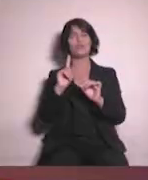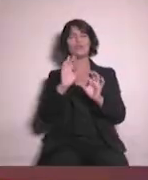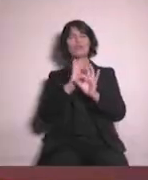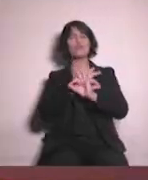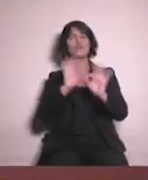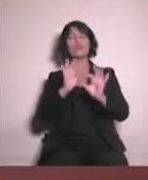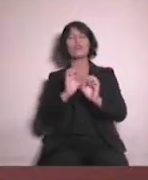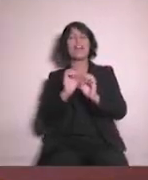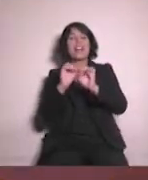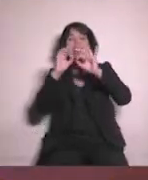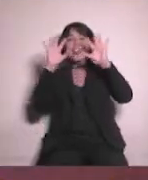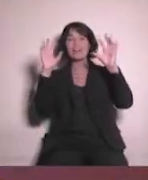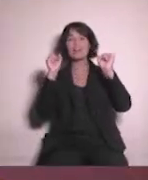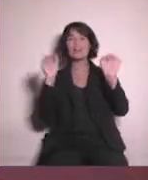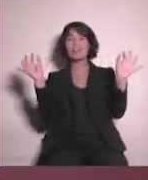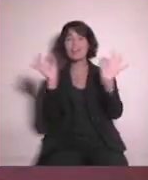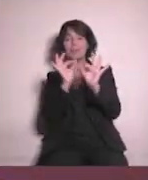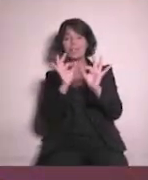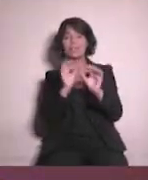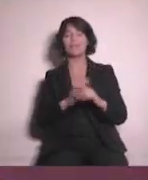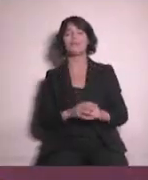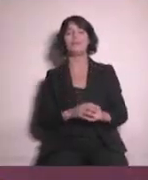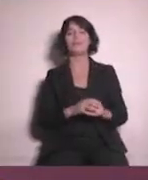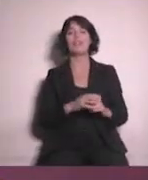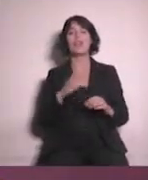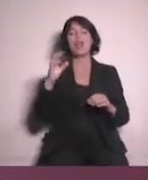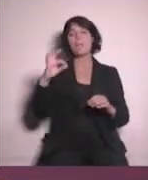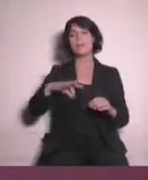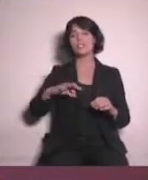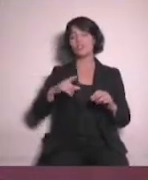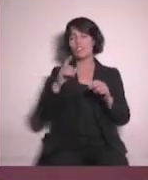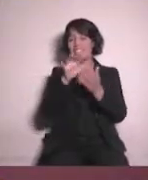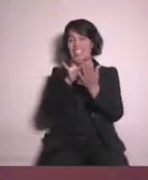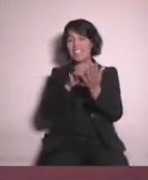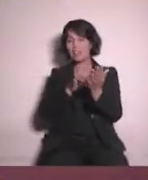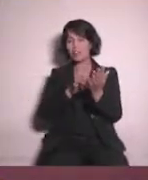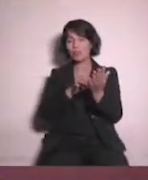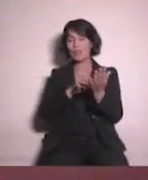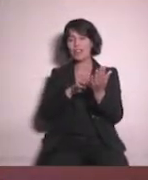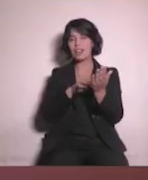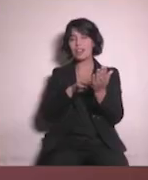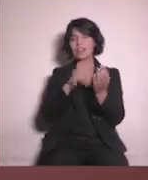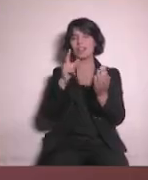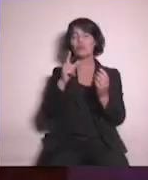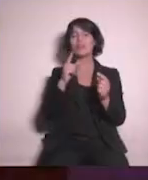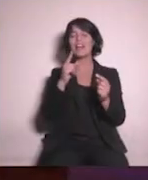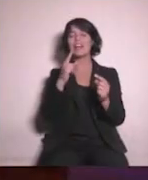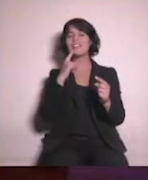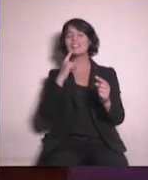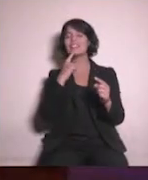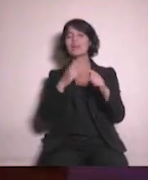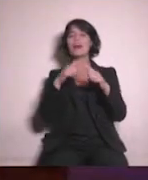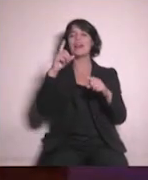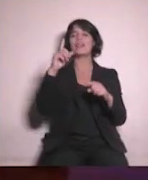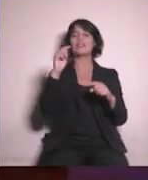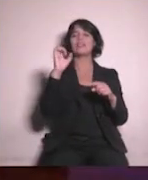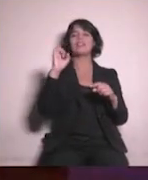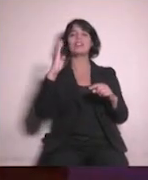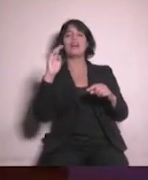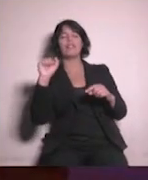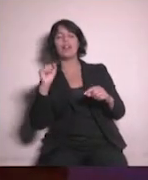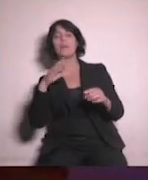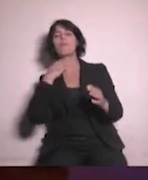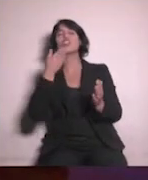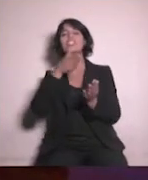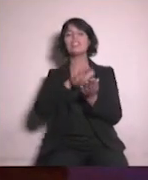para poder explicarlo. Las pensiones se calculan en base a lo que se llama una tabla de mortalidad. Y la tabla de mortalidad,